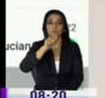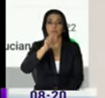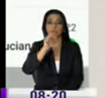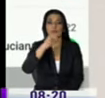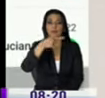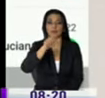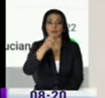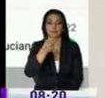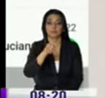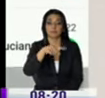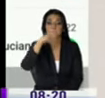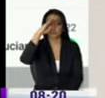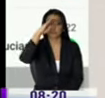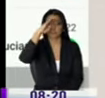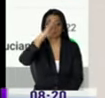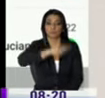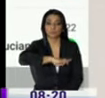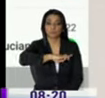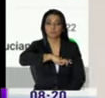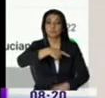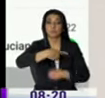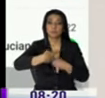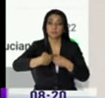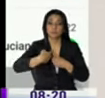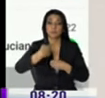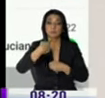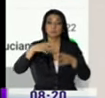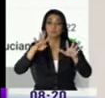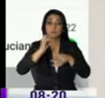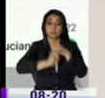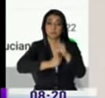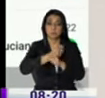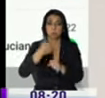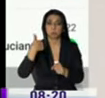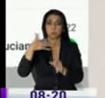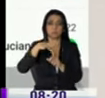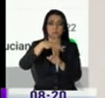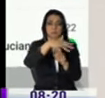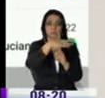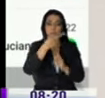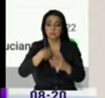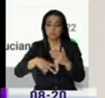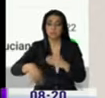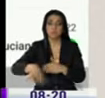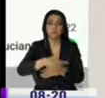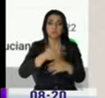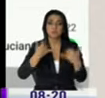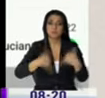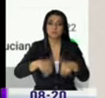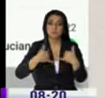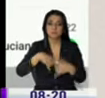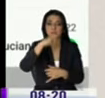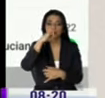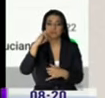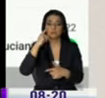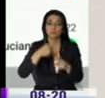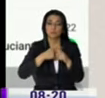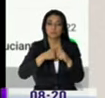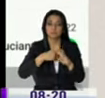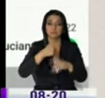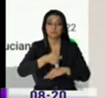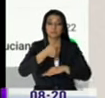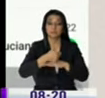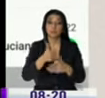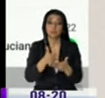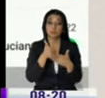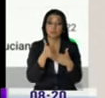ubicado la Policía Metropolitana de Quito. La razón es que desde hace 9 años no tenemos parque para que jueguen nuestros niños. Es urgente que nos ayuden con las autoridades, ya